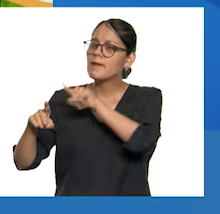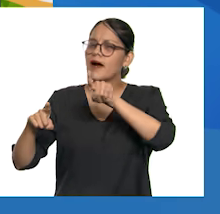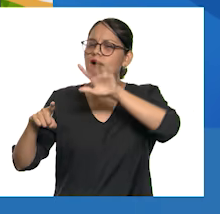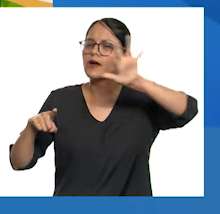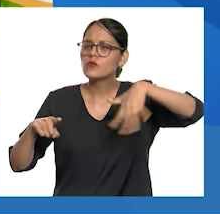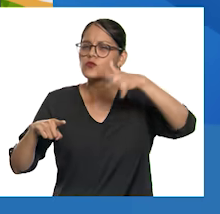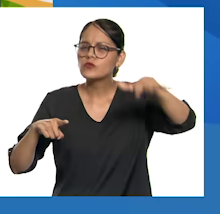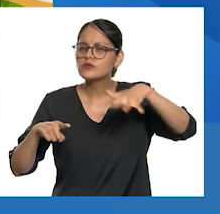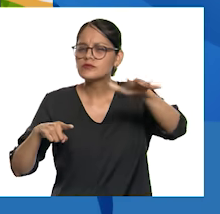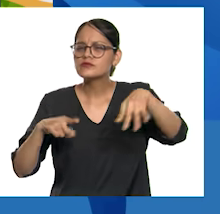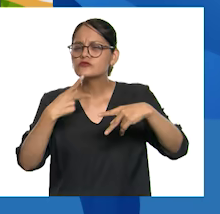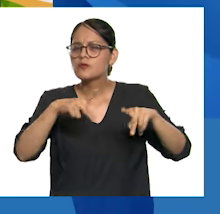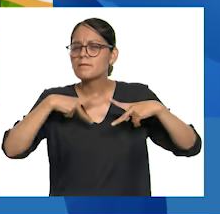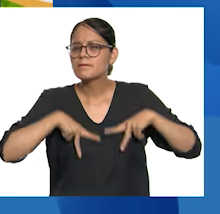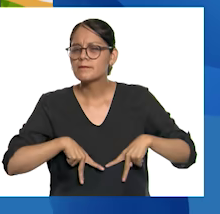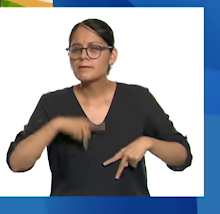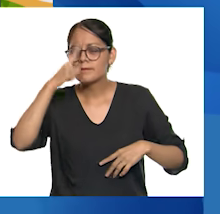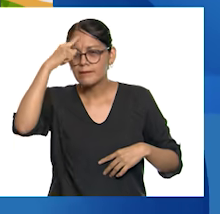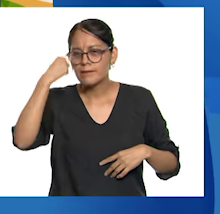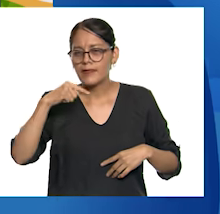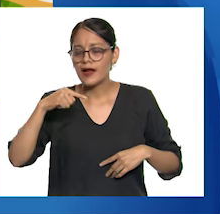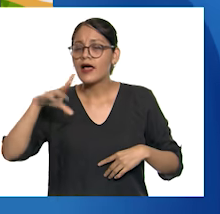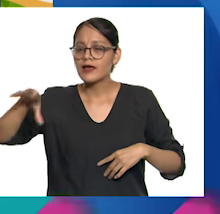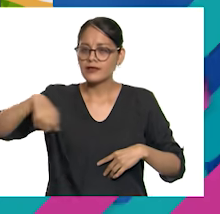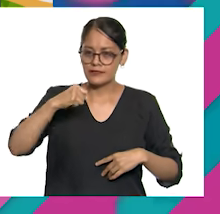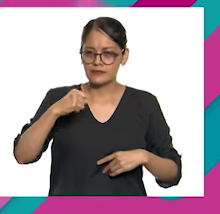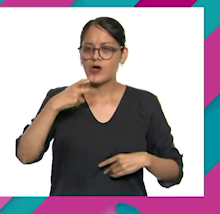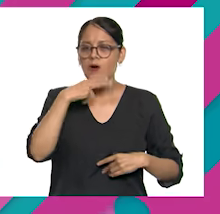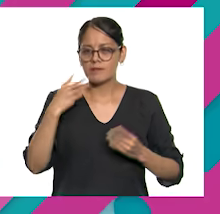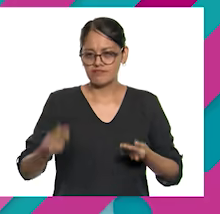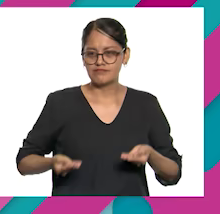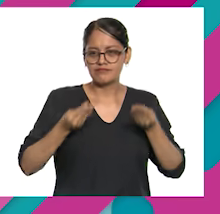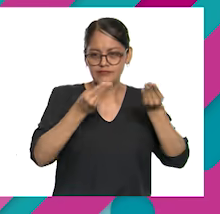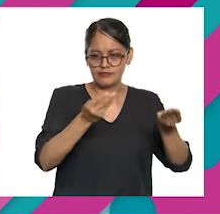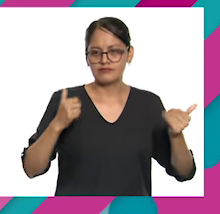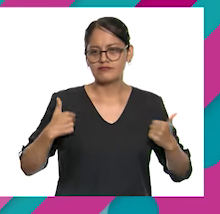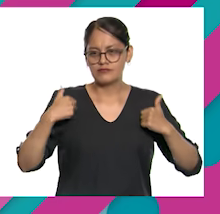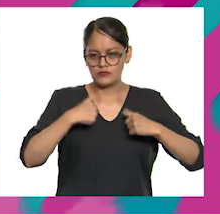sus más bellas vestiduras para el señor marqués de Carabás.